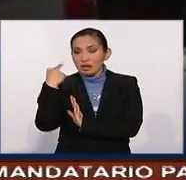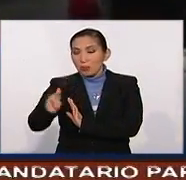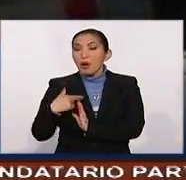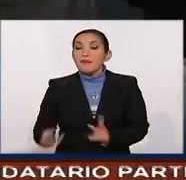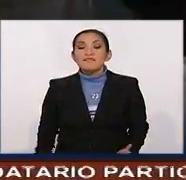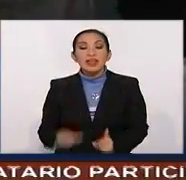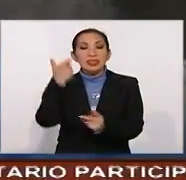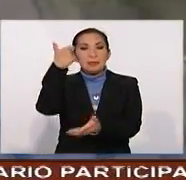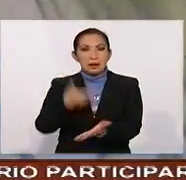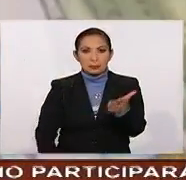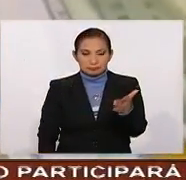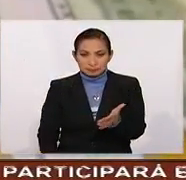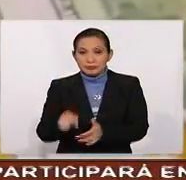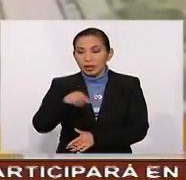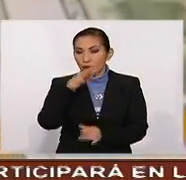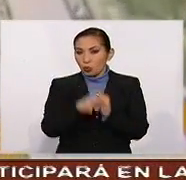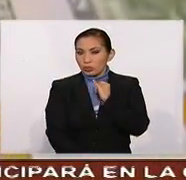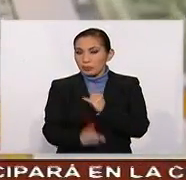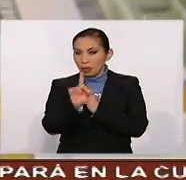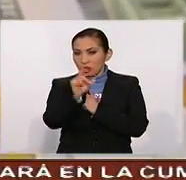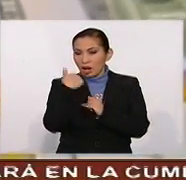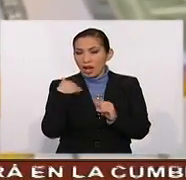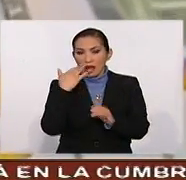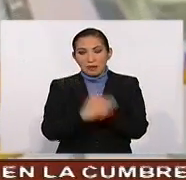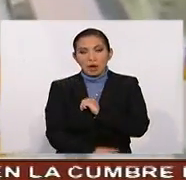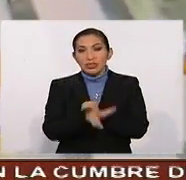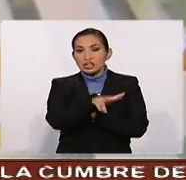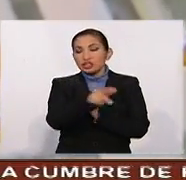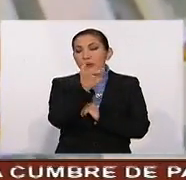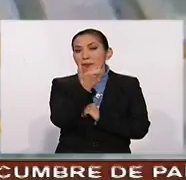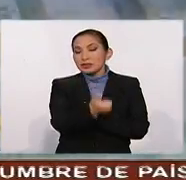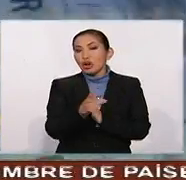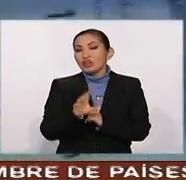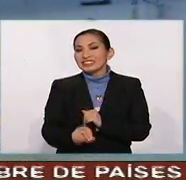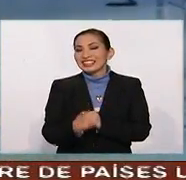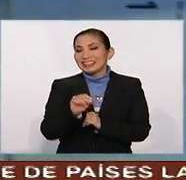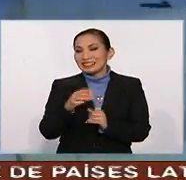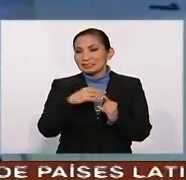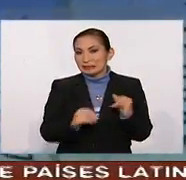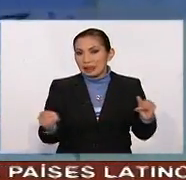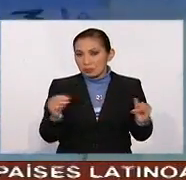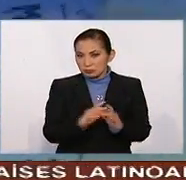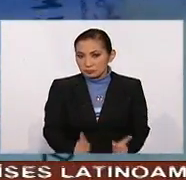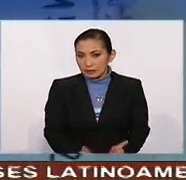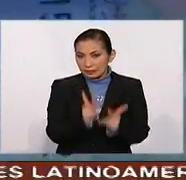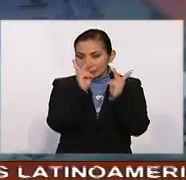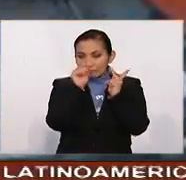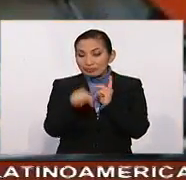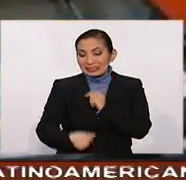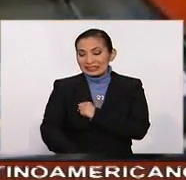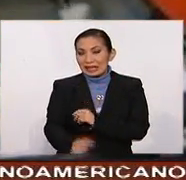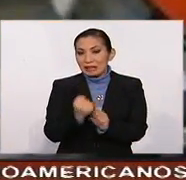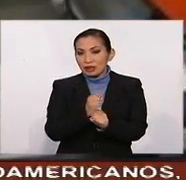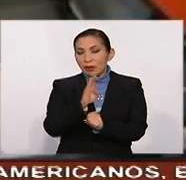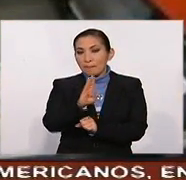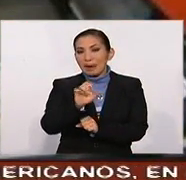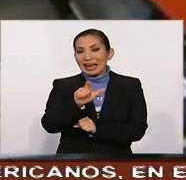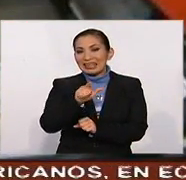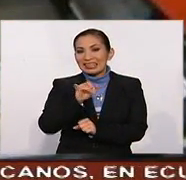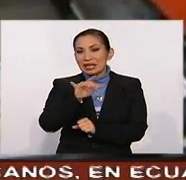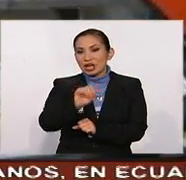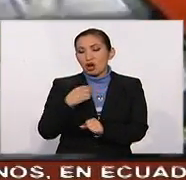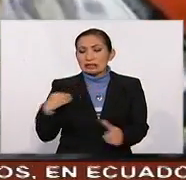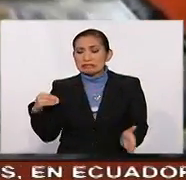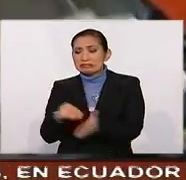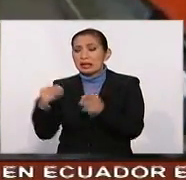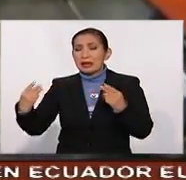subasta con precio mínimo. Al final, el dólar cerró la jornada en 18 pesos con 80 centavos. En lo que va de este año, Banjico ha